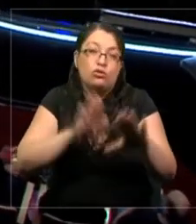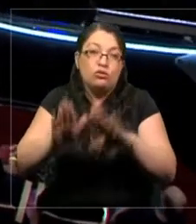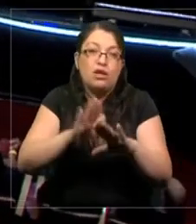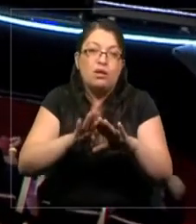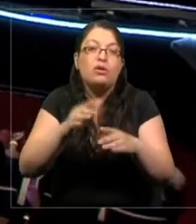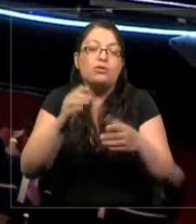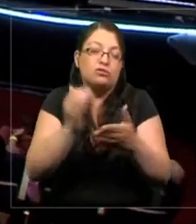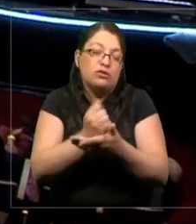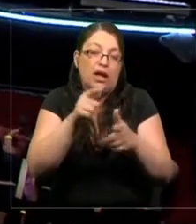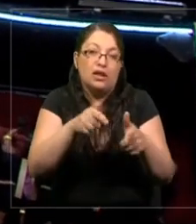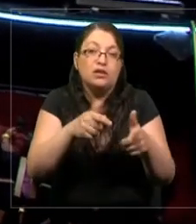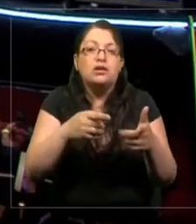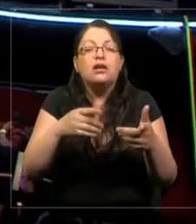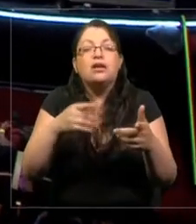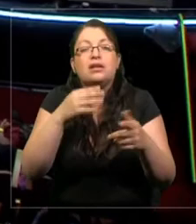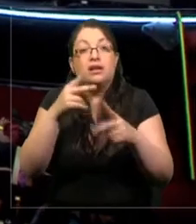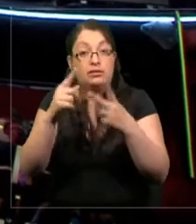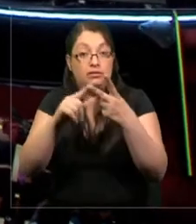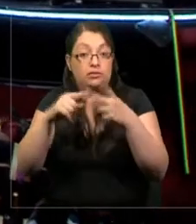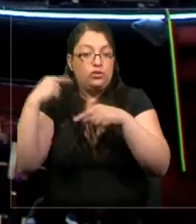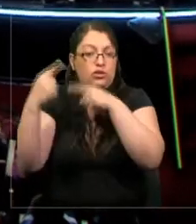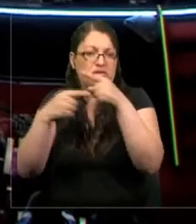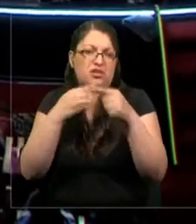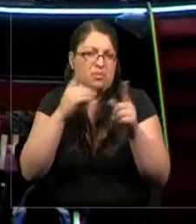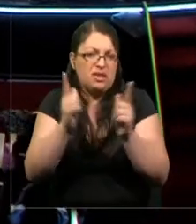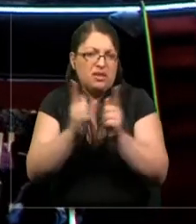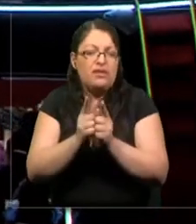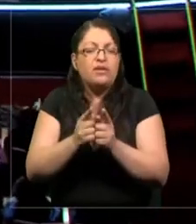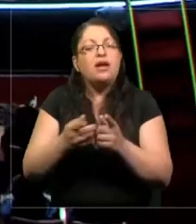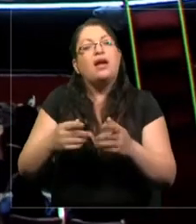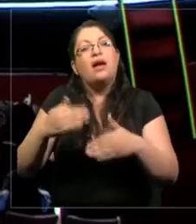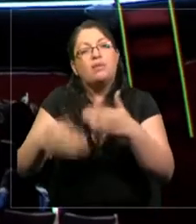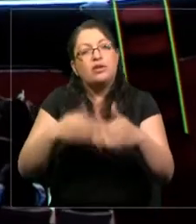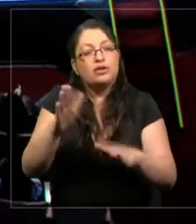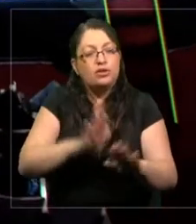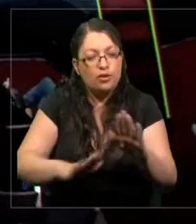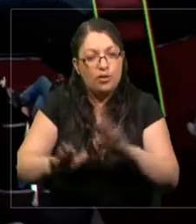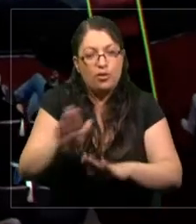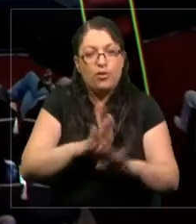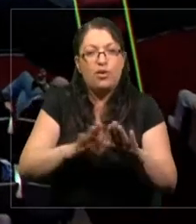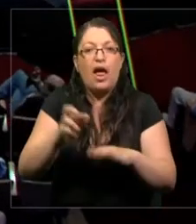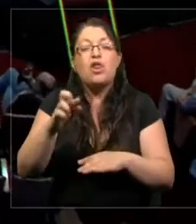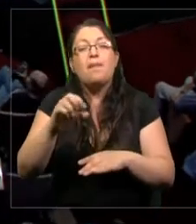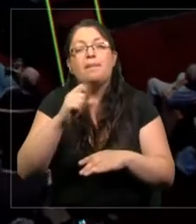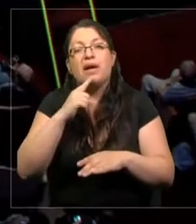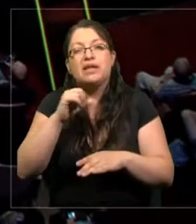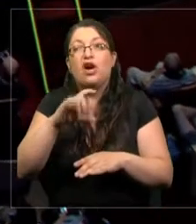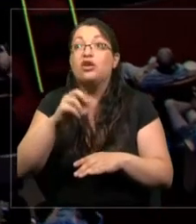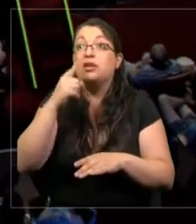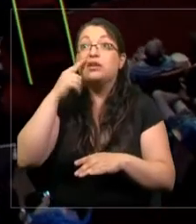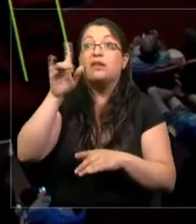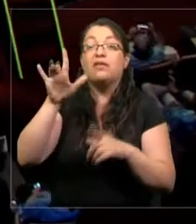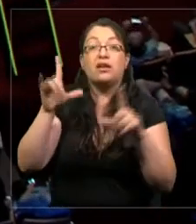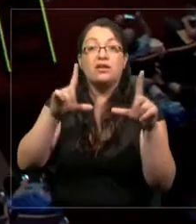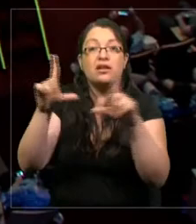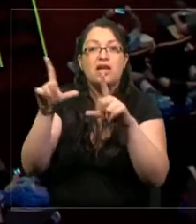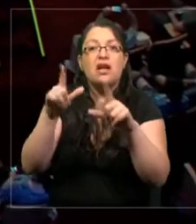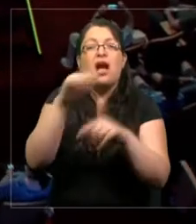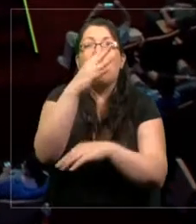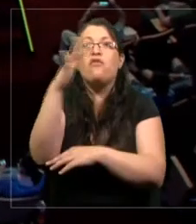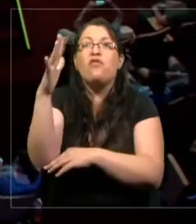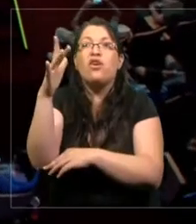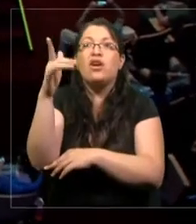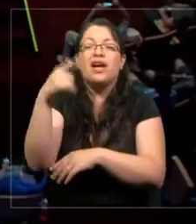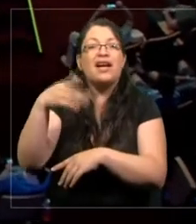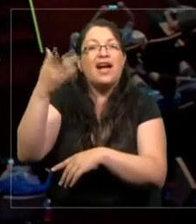segunda historia que es igualmente breve es la proceso de protección de los ecosistemas de patagonia lo que ustedes ven ahí y son parte de los bosques a los